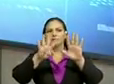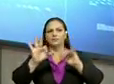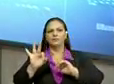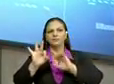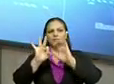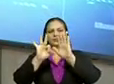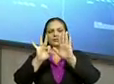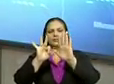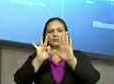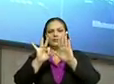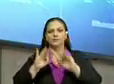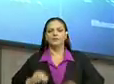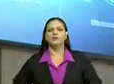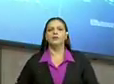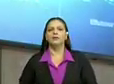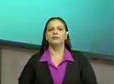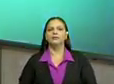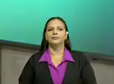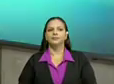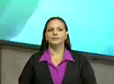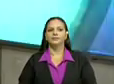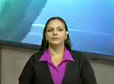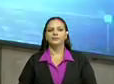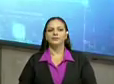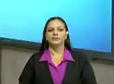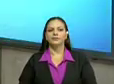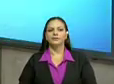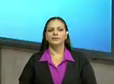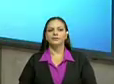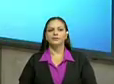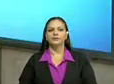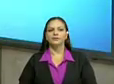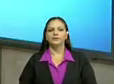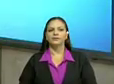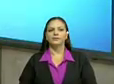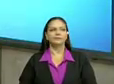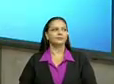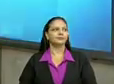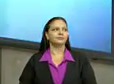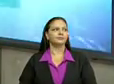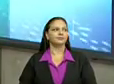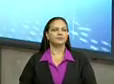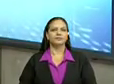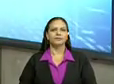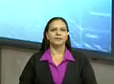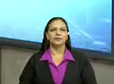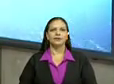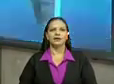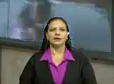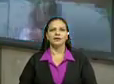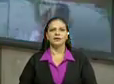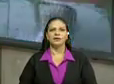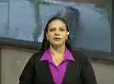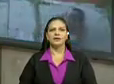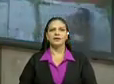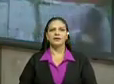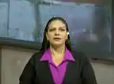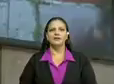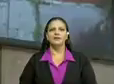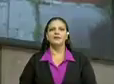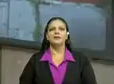5:48, 5:48. 5 de la mina con 48 minutos. Vamos, chiquilín, vamos, chiquilín. Aquí, aquí,